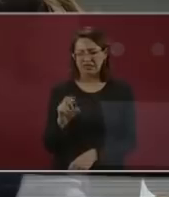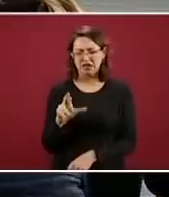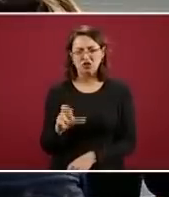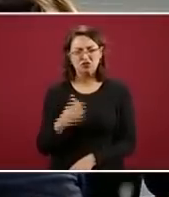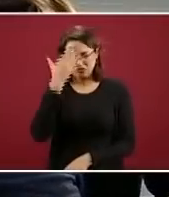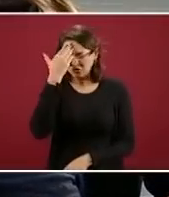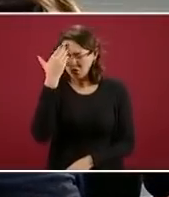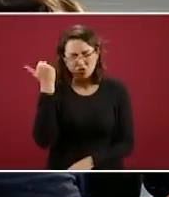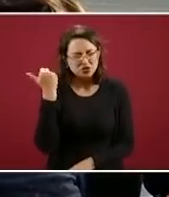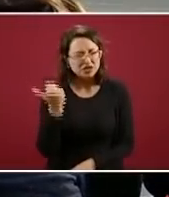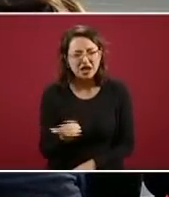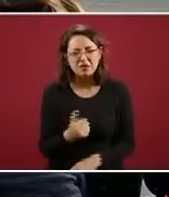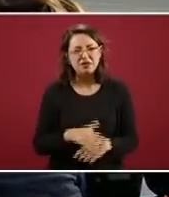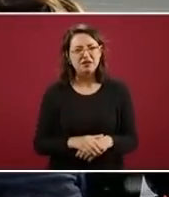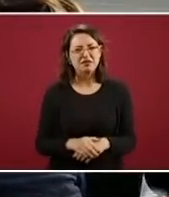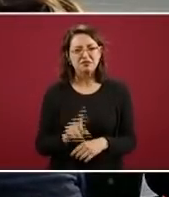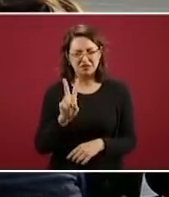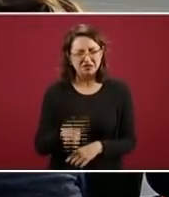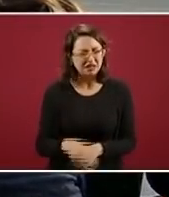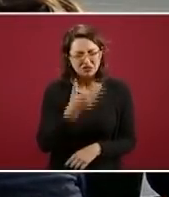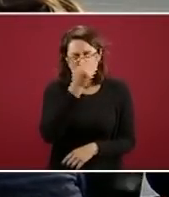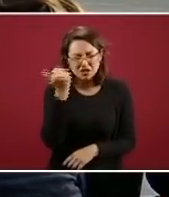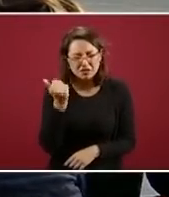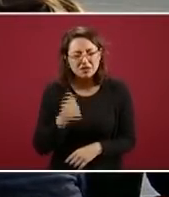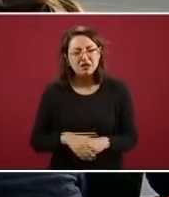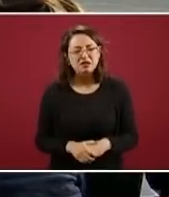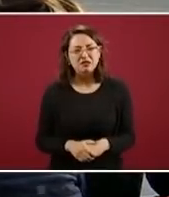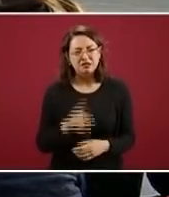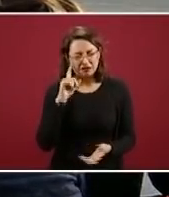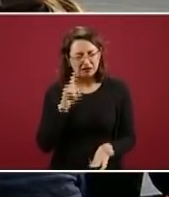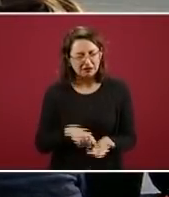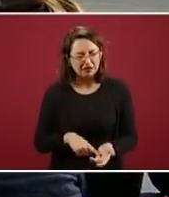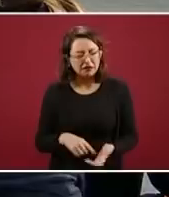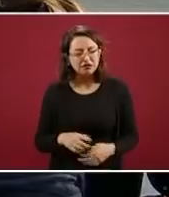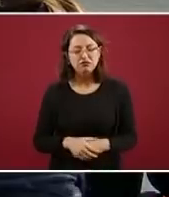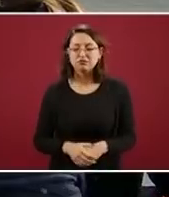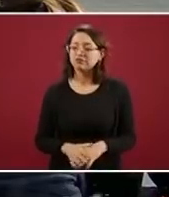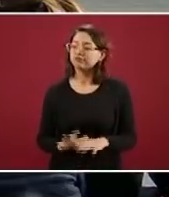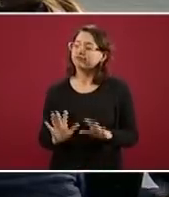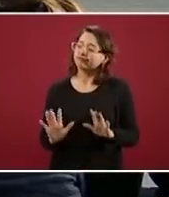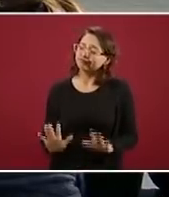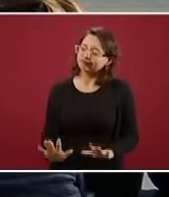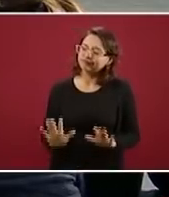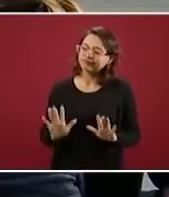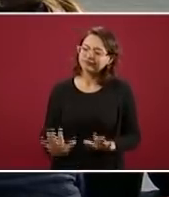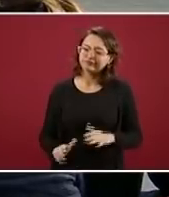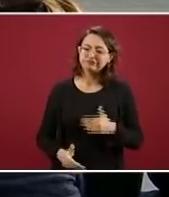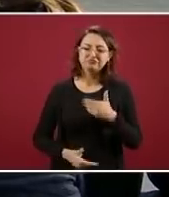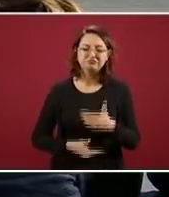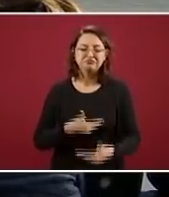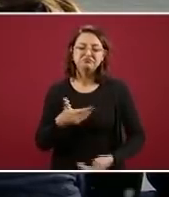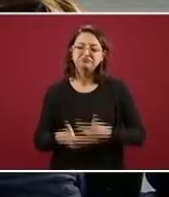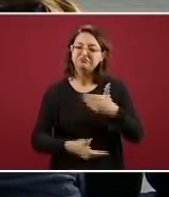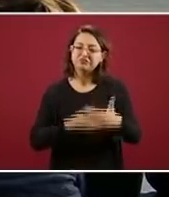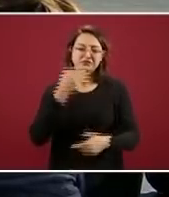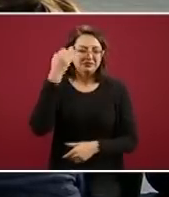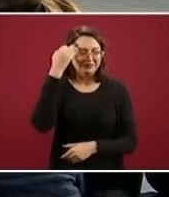pero es que todo eso es cuestión de tiempo es seguro que